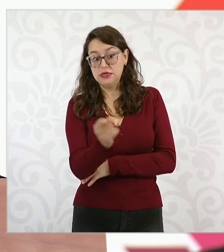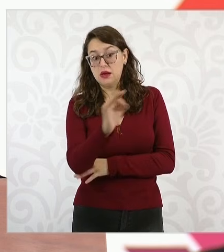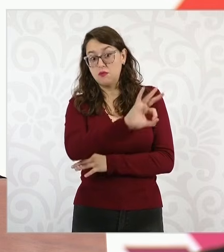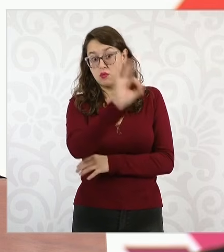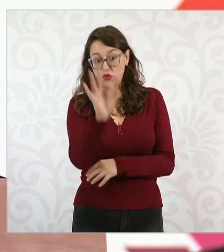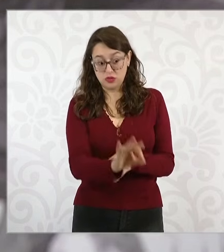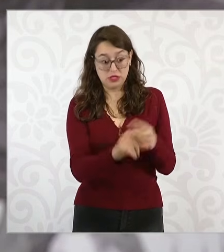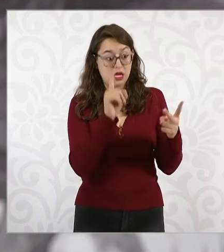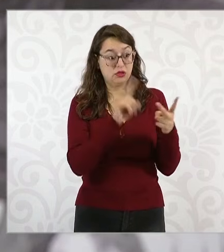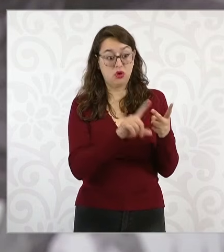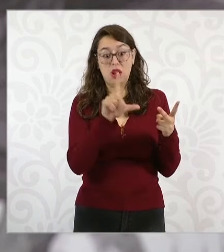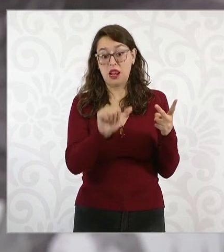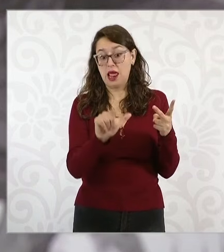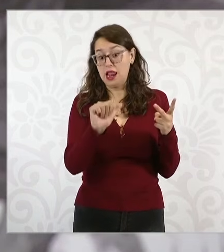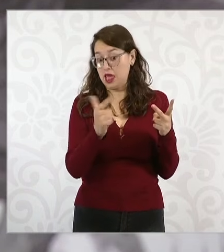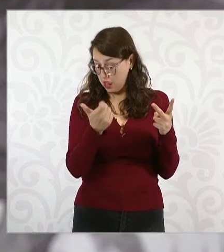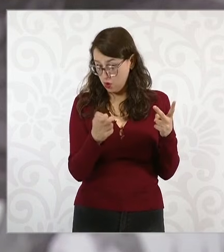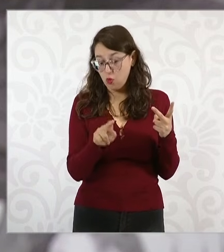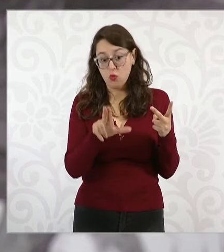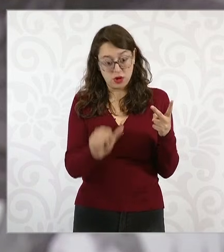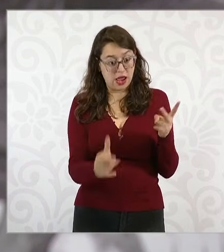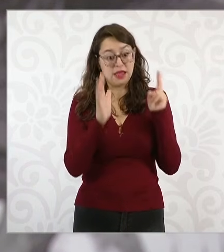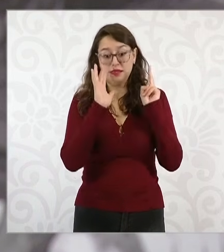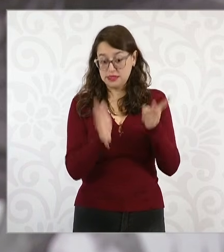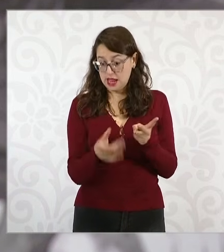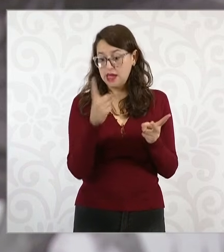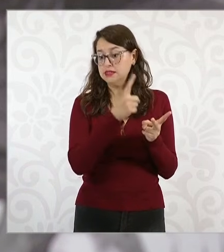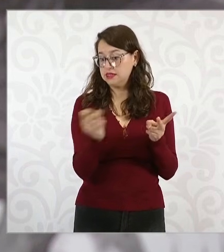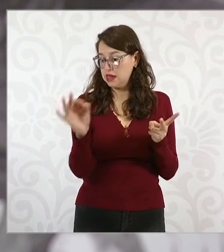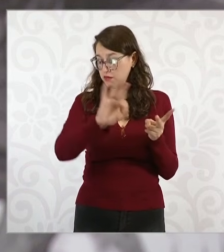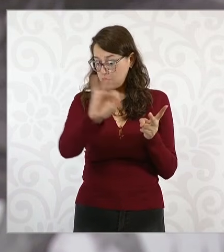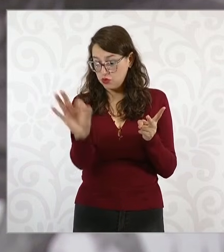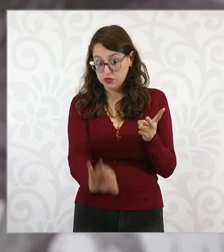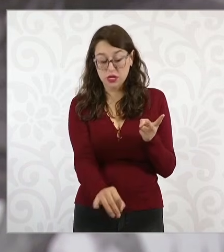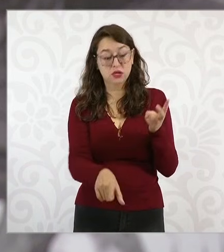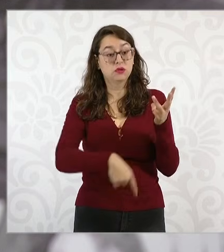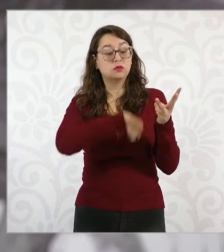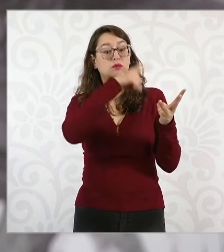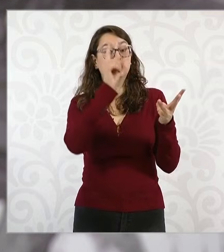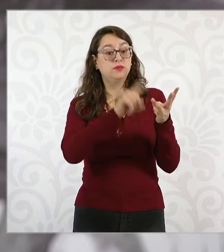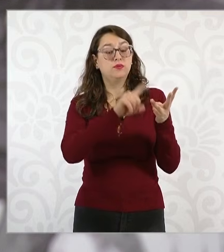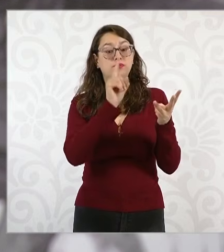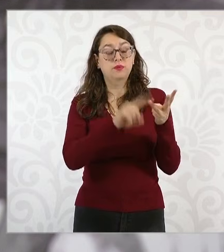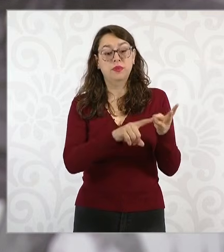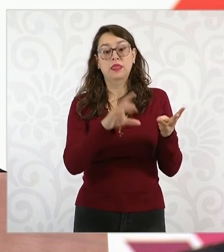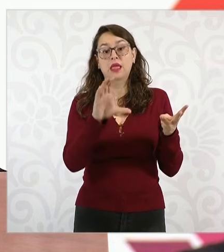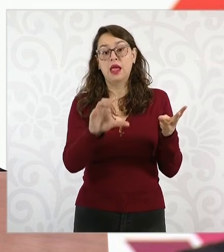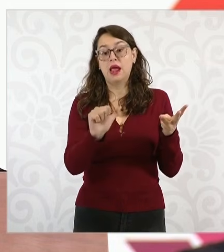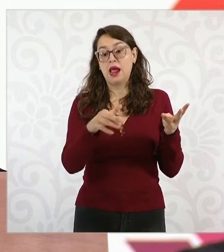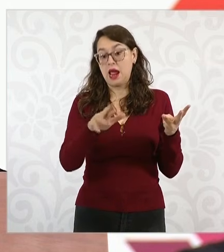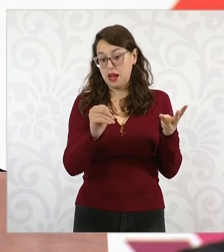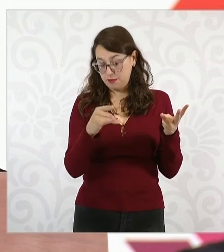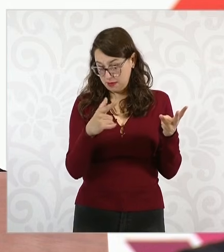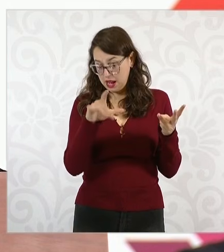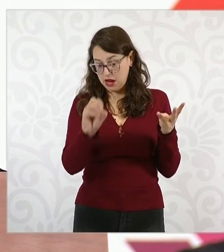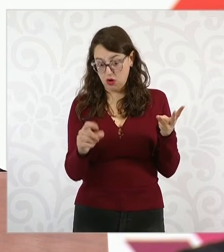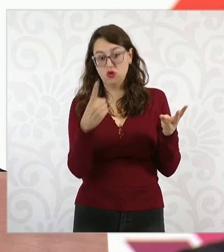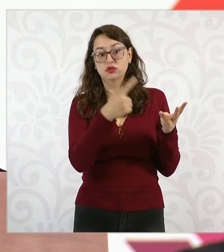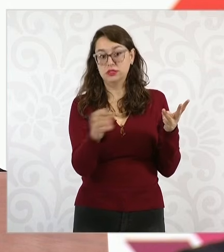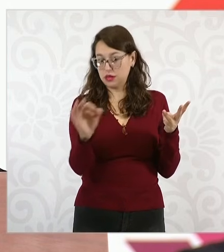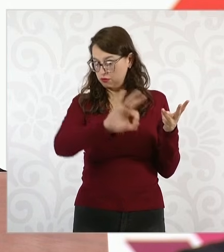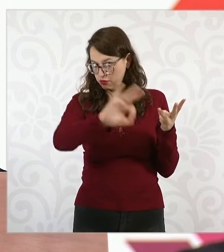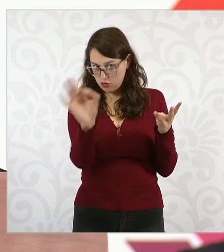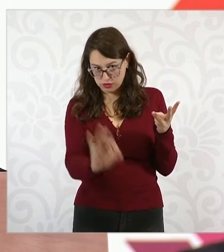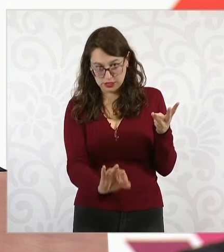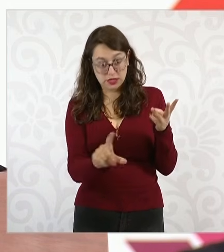la laguna del Salado, que ya se encuentra completamente en operación, el colector de Carmelo Pérez, que ya se encuentra